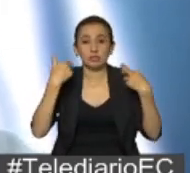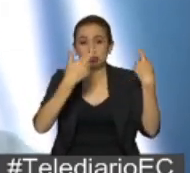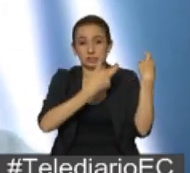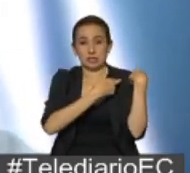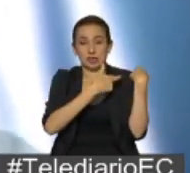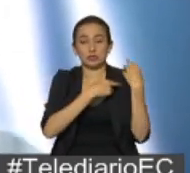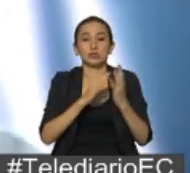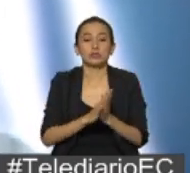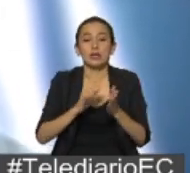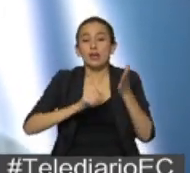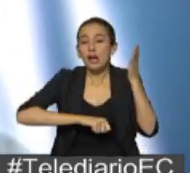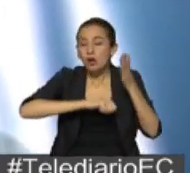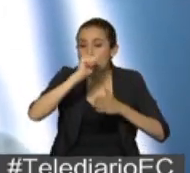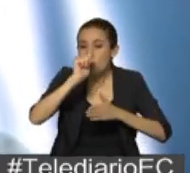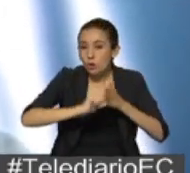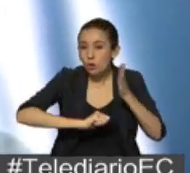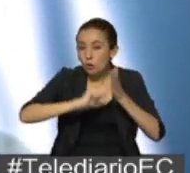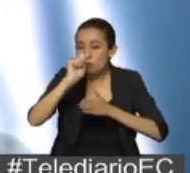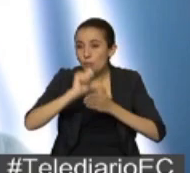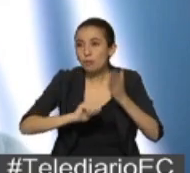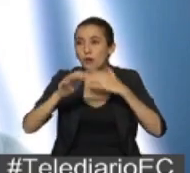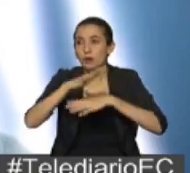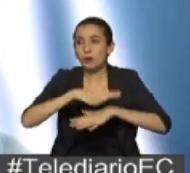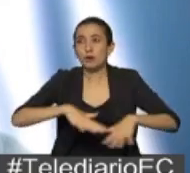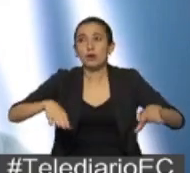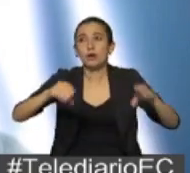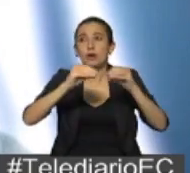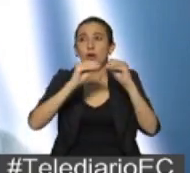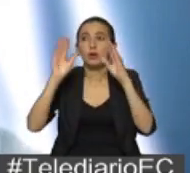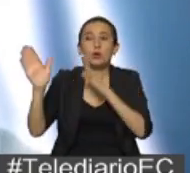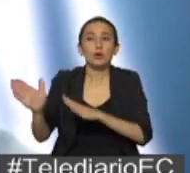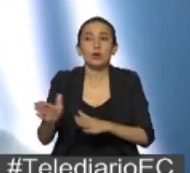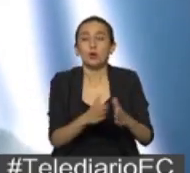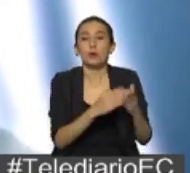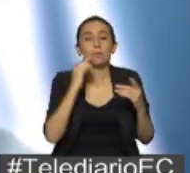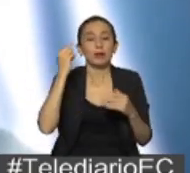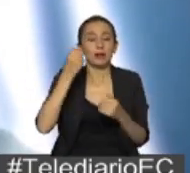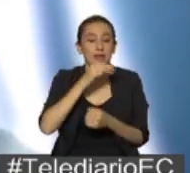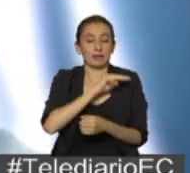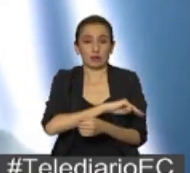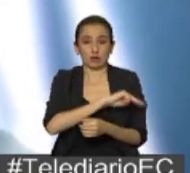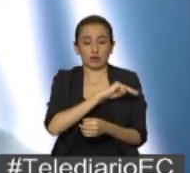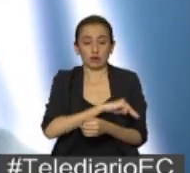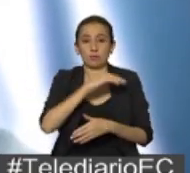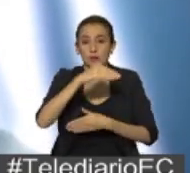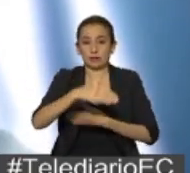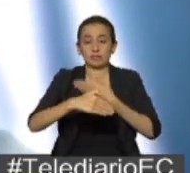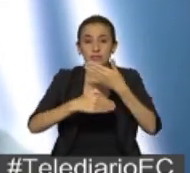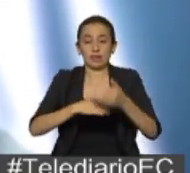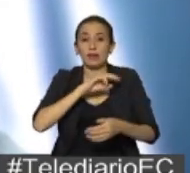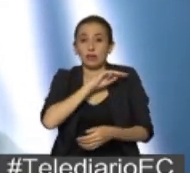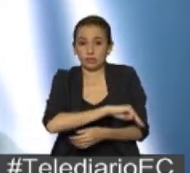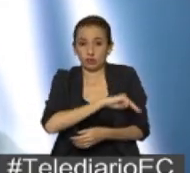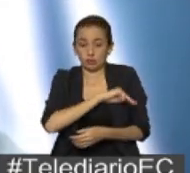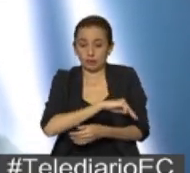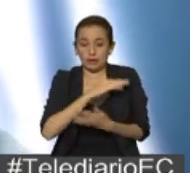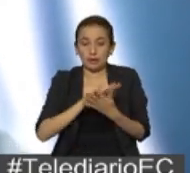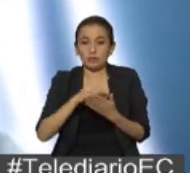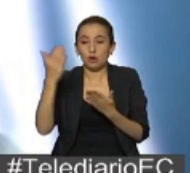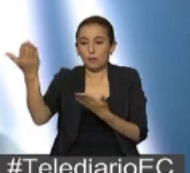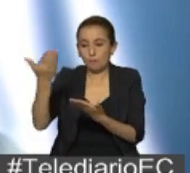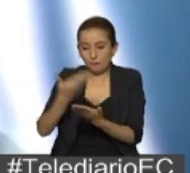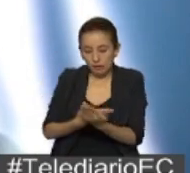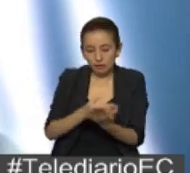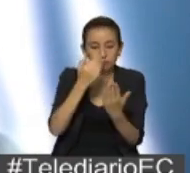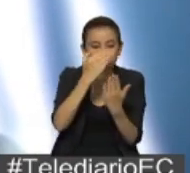materia de contratación, según la Ley Orgánica de Contratación, es del gobierno autónomo descentralizado quien hace los pliegos, quien recibe las